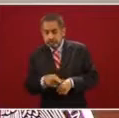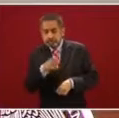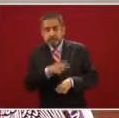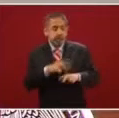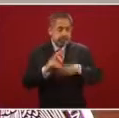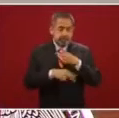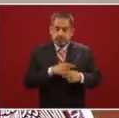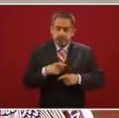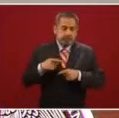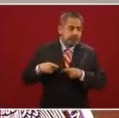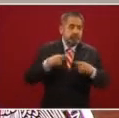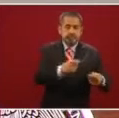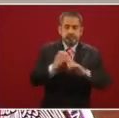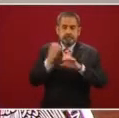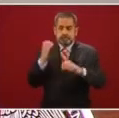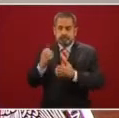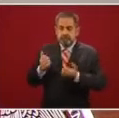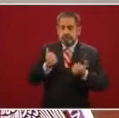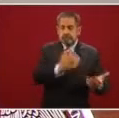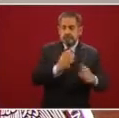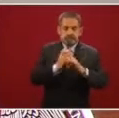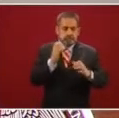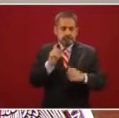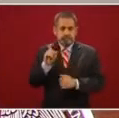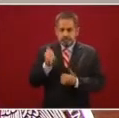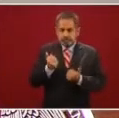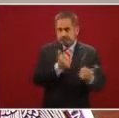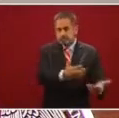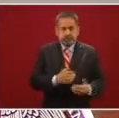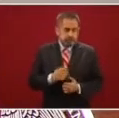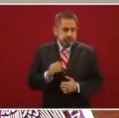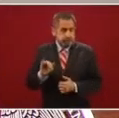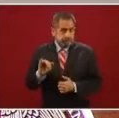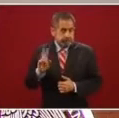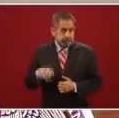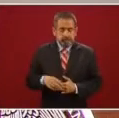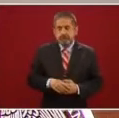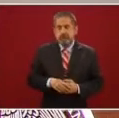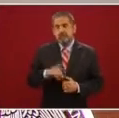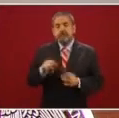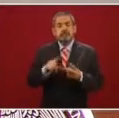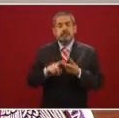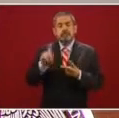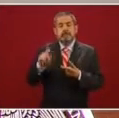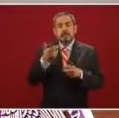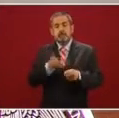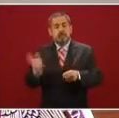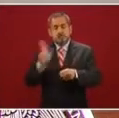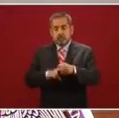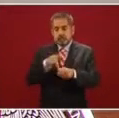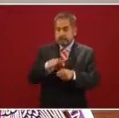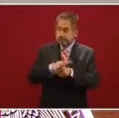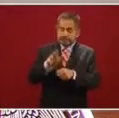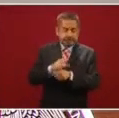desfavorecidas, es decir, entrega de agua mediante pipas. Segundo, garantizar el abasto de agua en hospitales